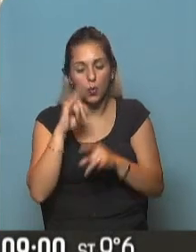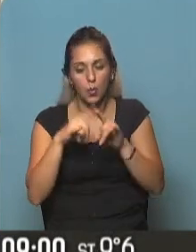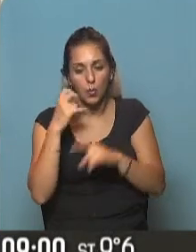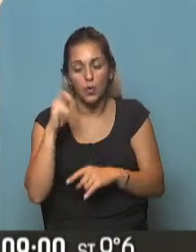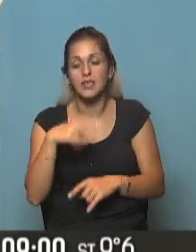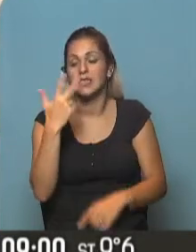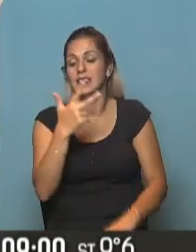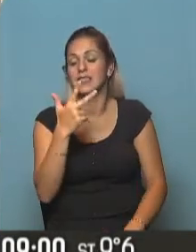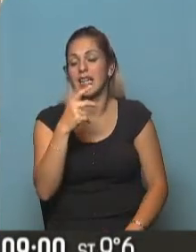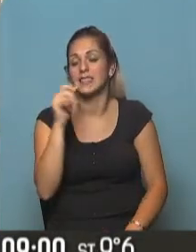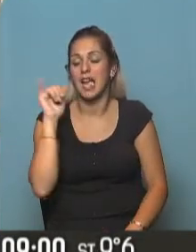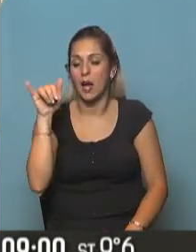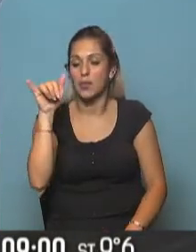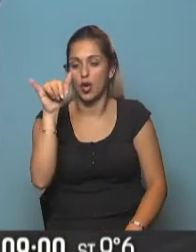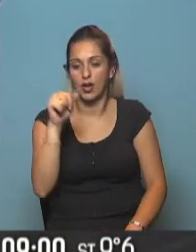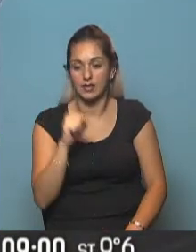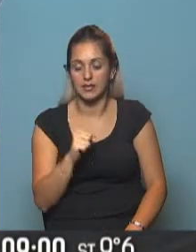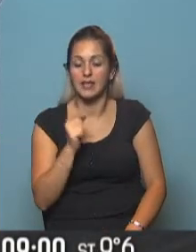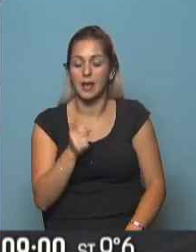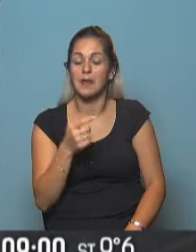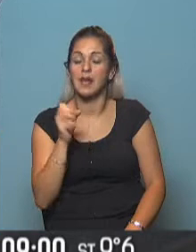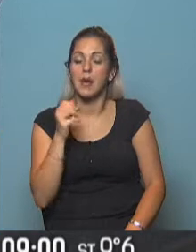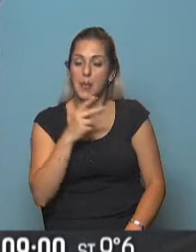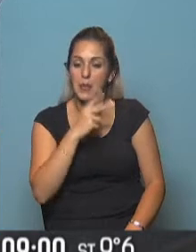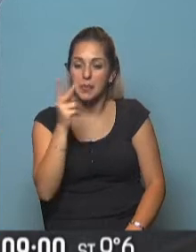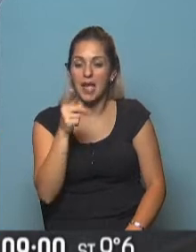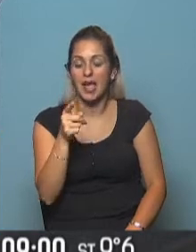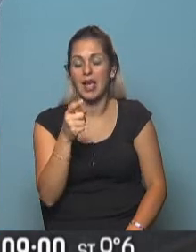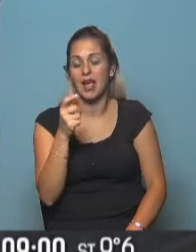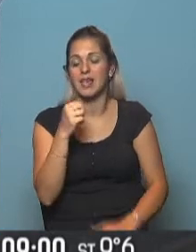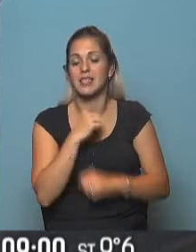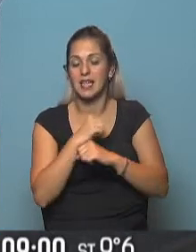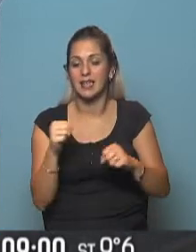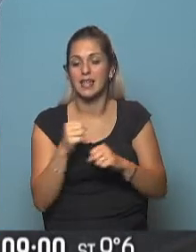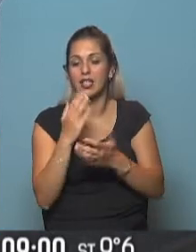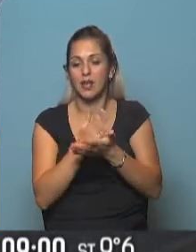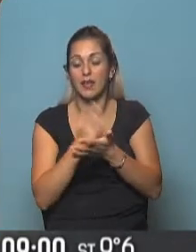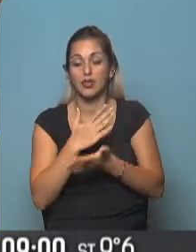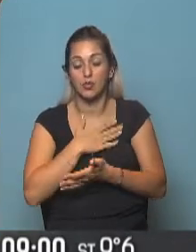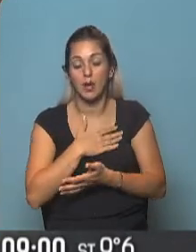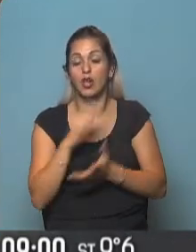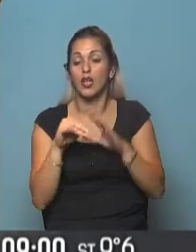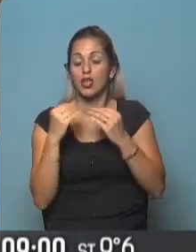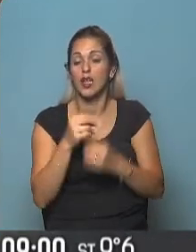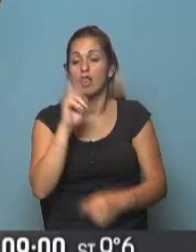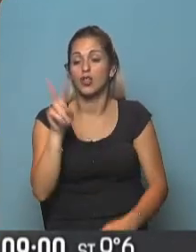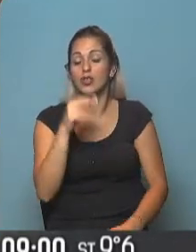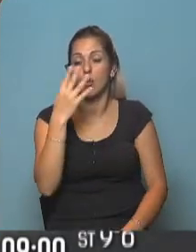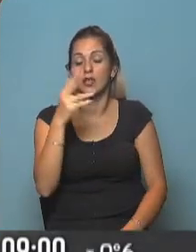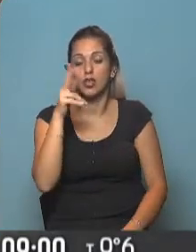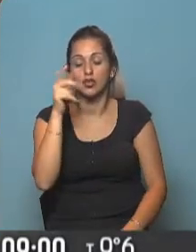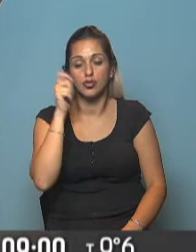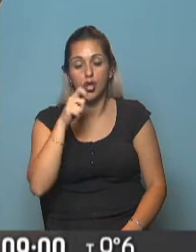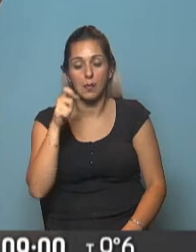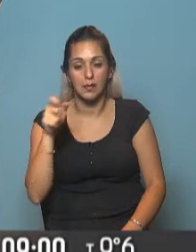empresario Eduardo Ornequian y viaja también el secretario de Derechos Humanos Eduardo Abrú. Son 248 personas las que van a viajar. Es el 10% de los habitantes